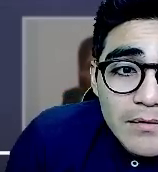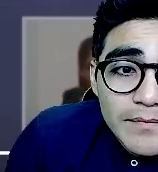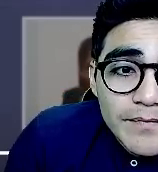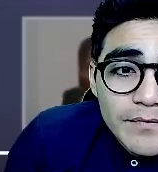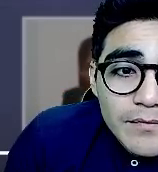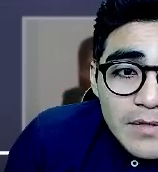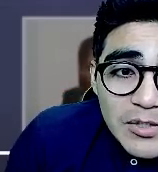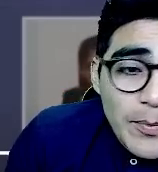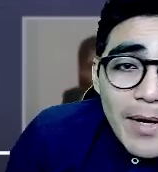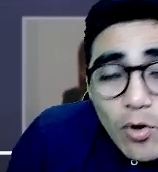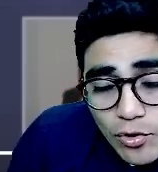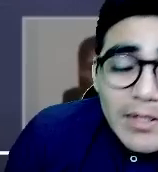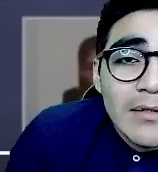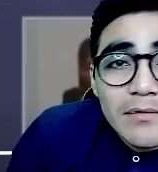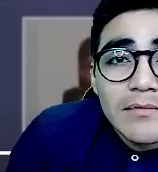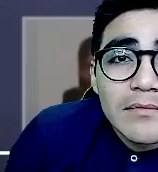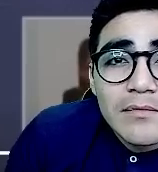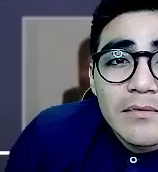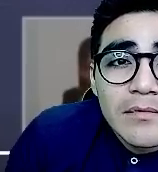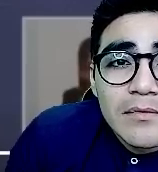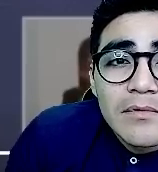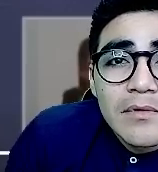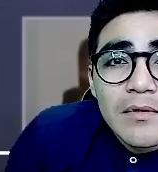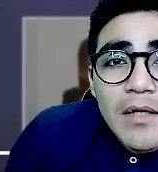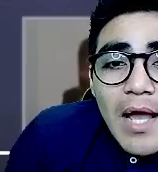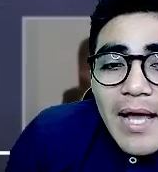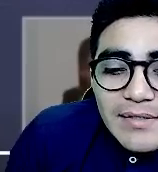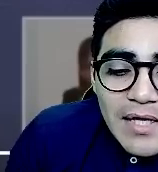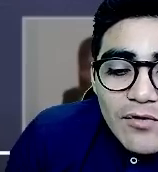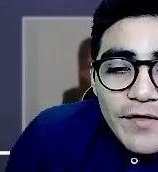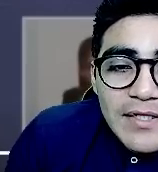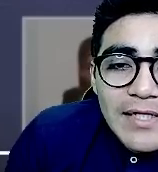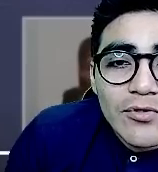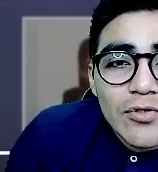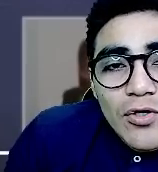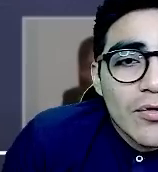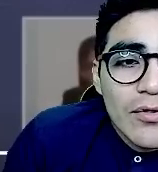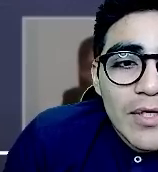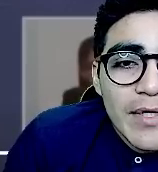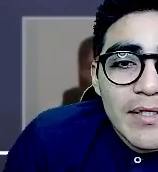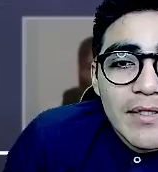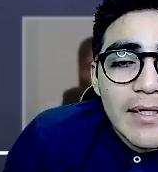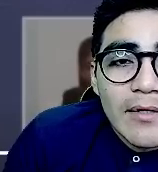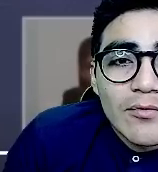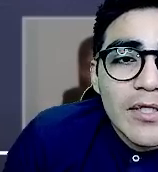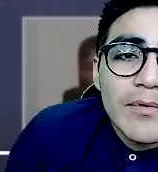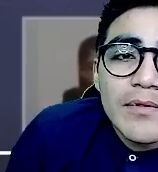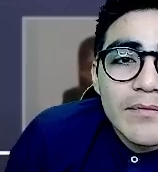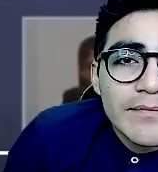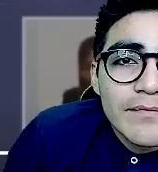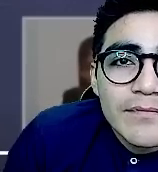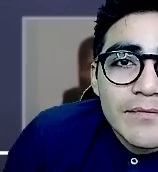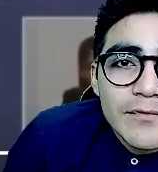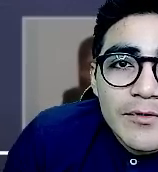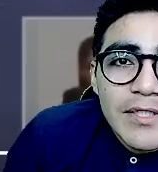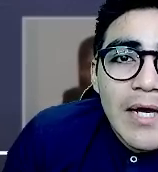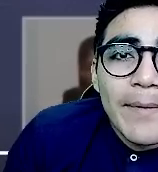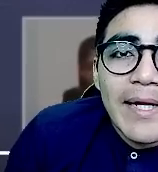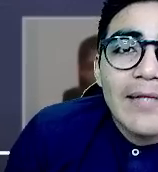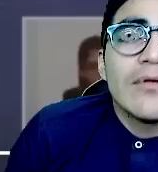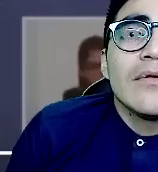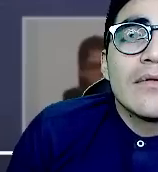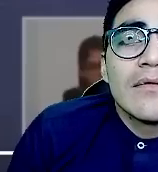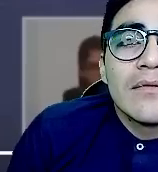judicial, la Suprema Corte, ha estado frenando todo lo que viene del Ejecutivo, o